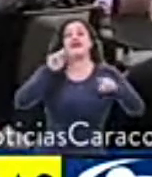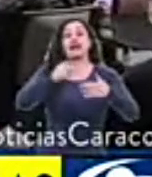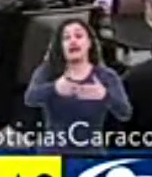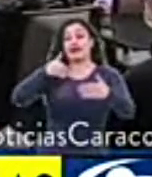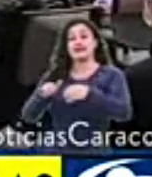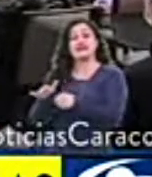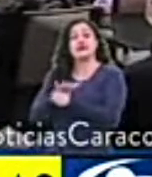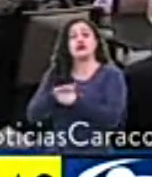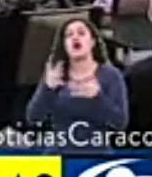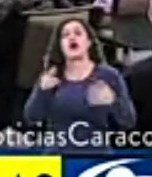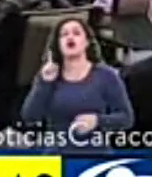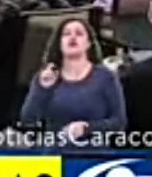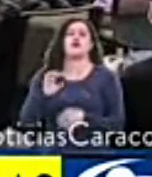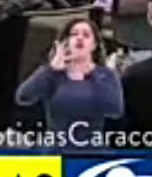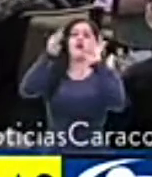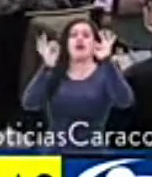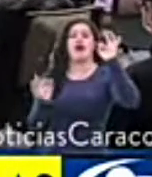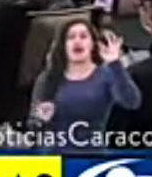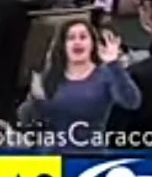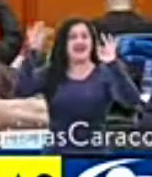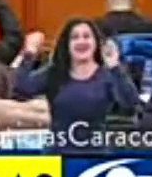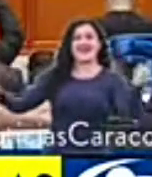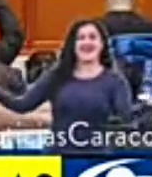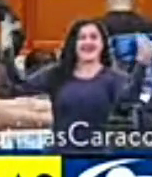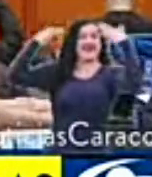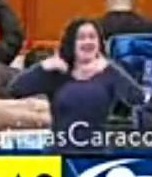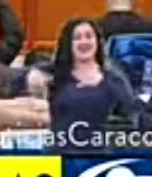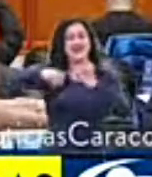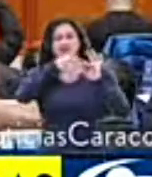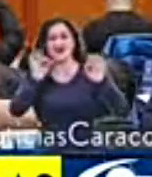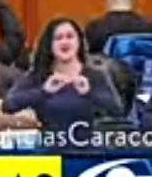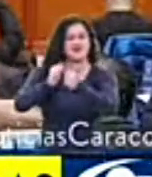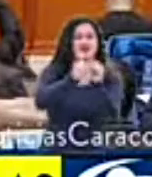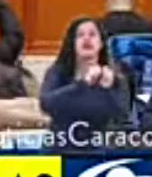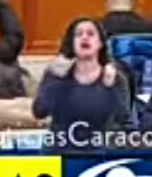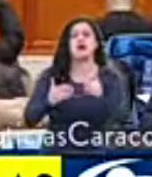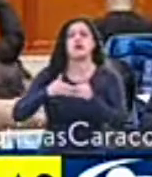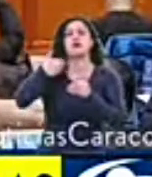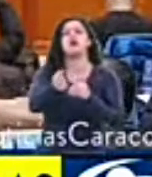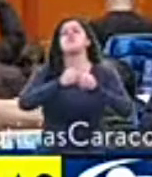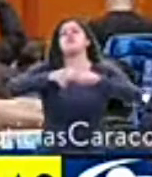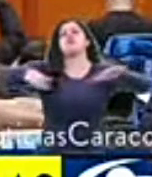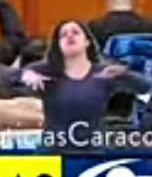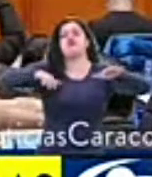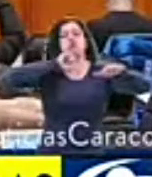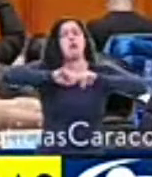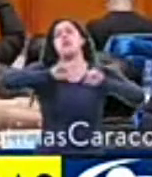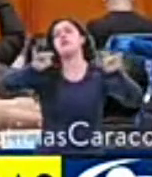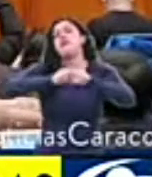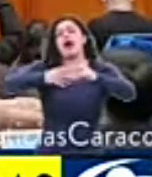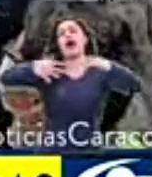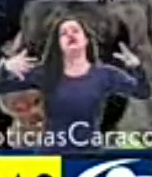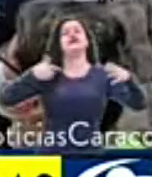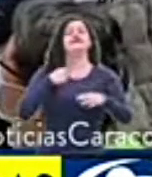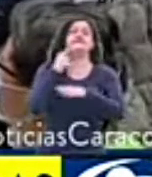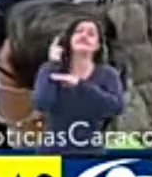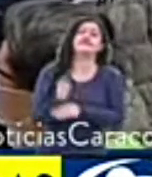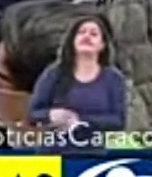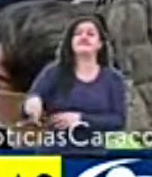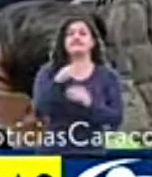muchos extranjeros de cara a estas justas a los juegos olímpicos de invierno por eso hacían un llamado a los deportistas